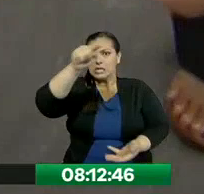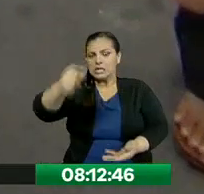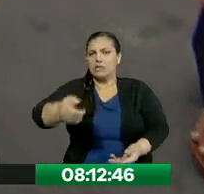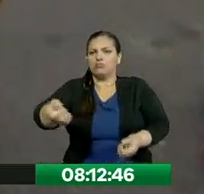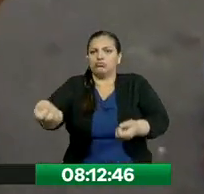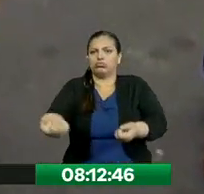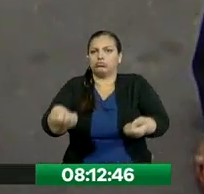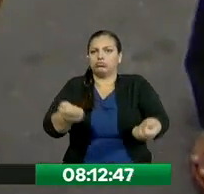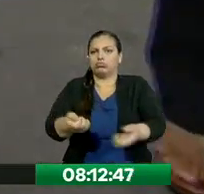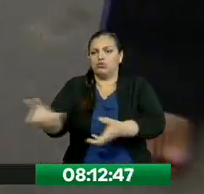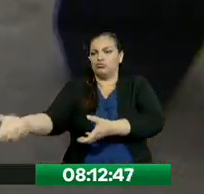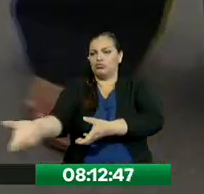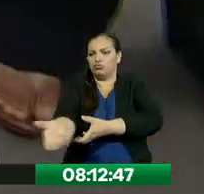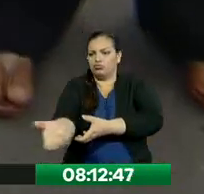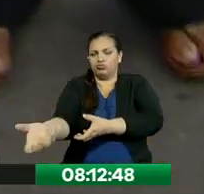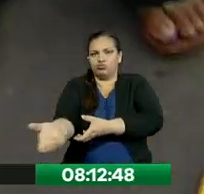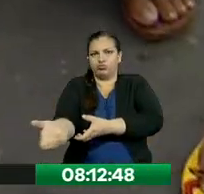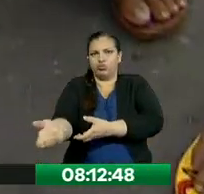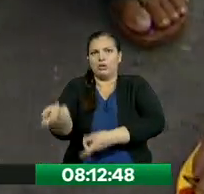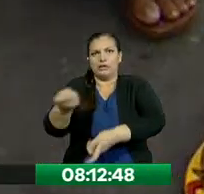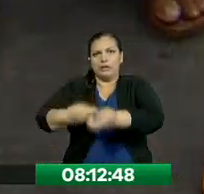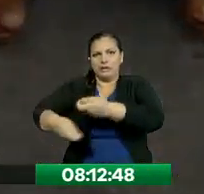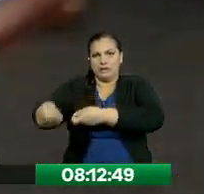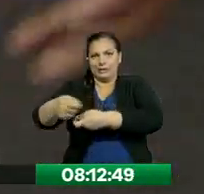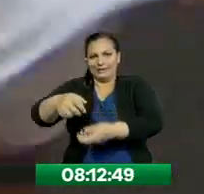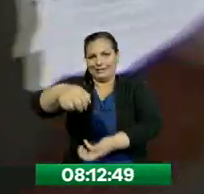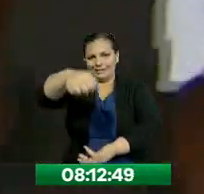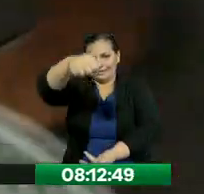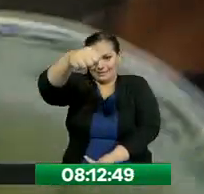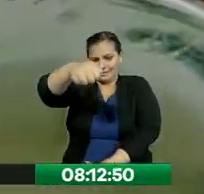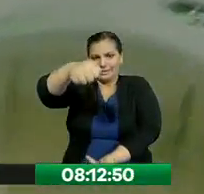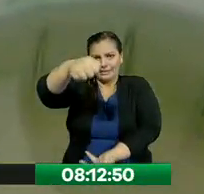que nos regalan de Guayaquil.